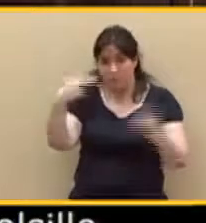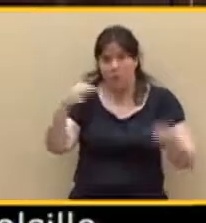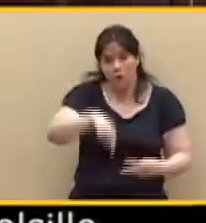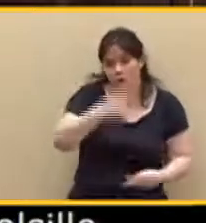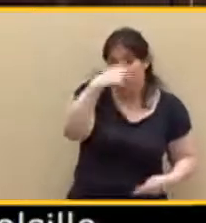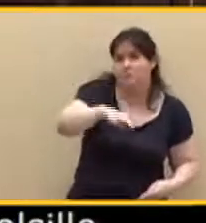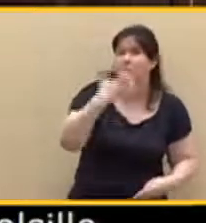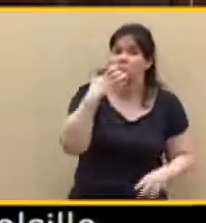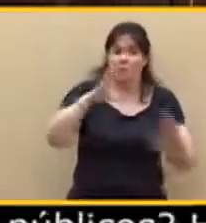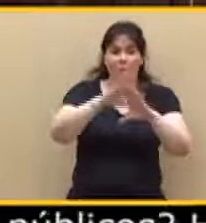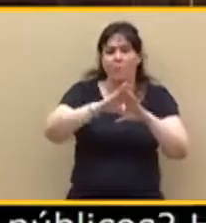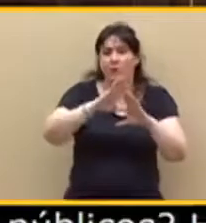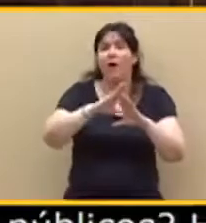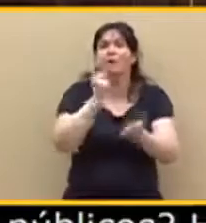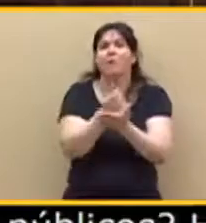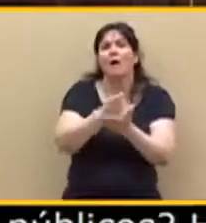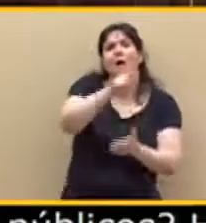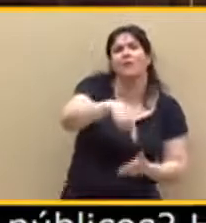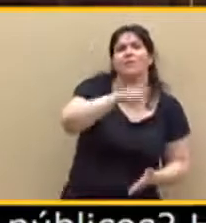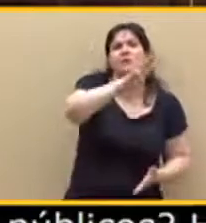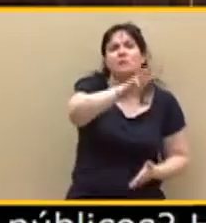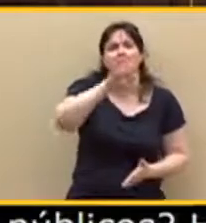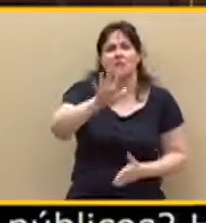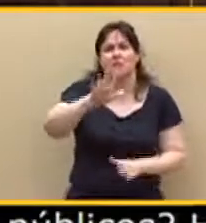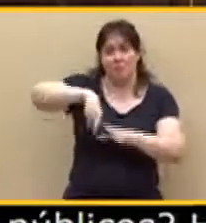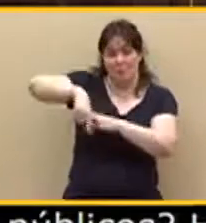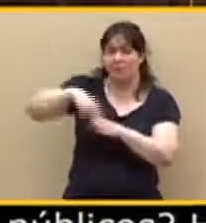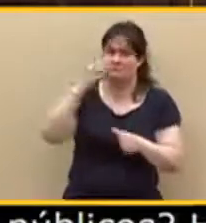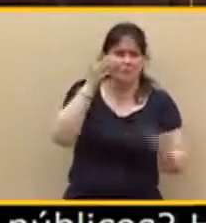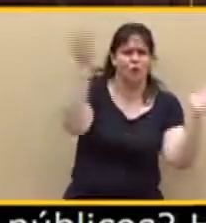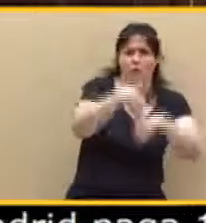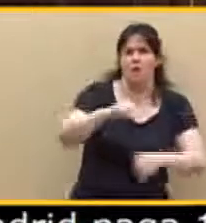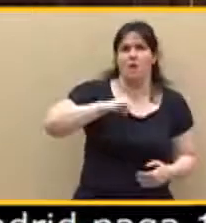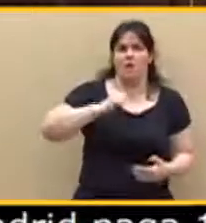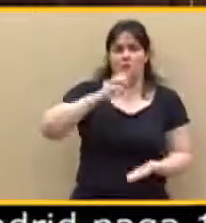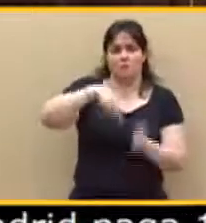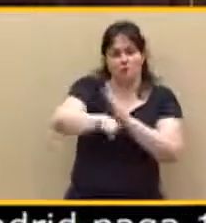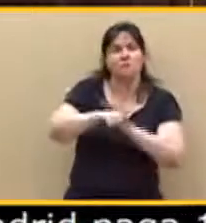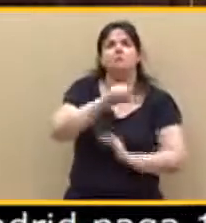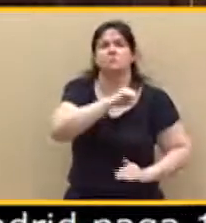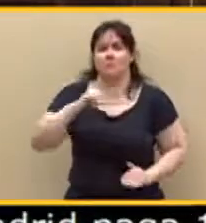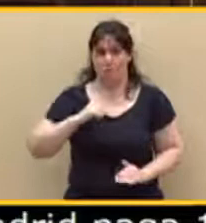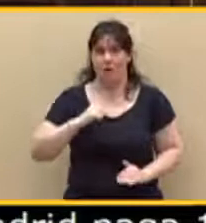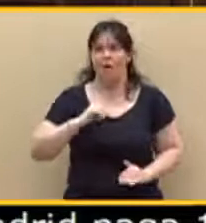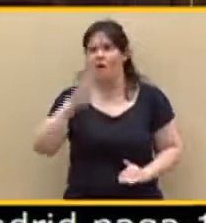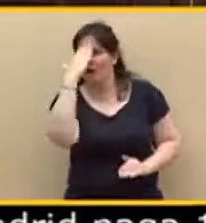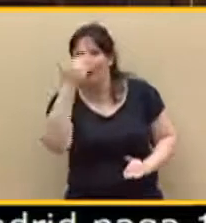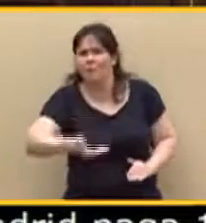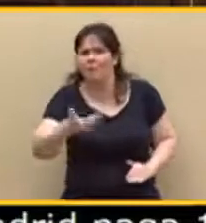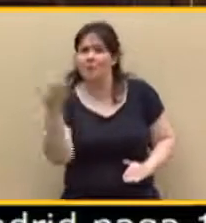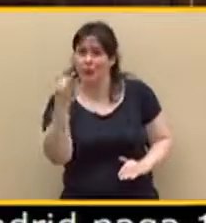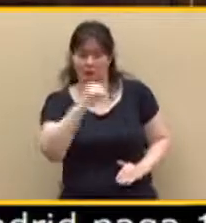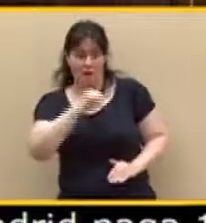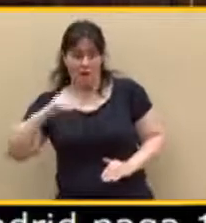Comunidad de Madrid paga 135 plazas que no existen en un hospital de gestión privada. La clave no era que desde lo privado se